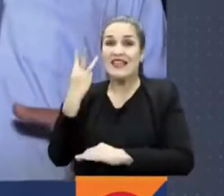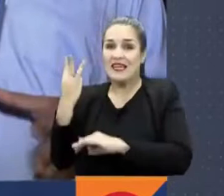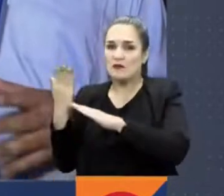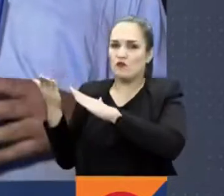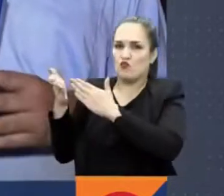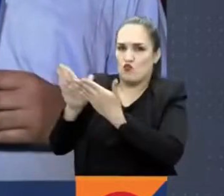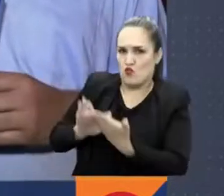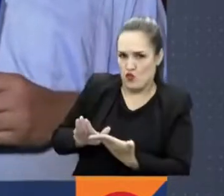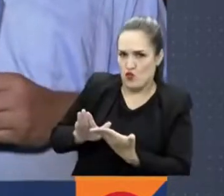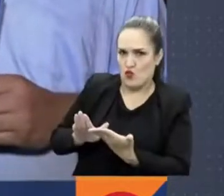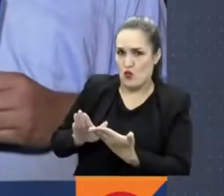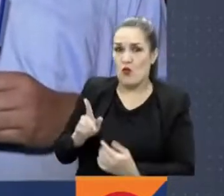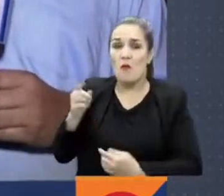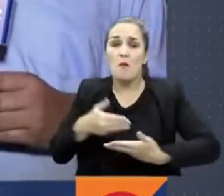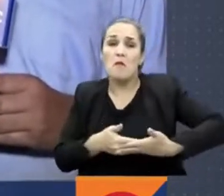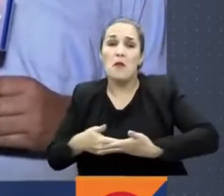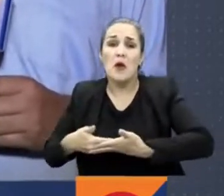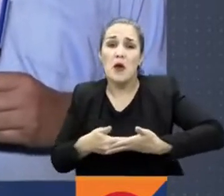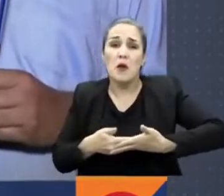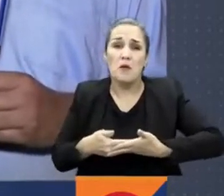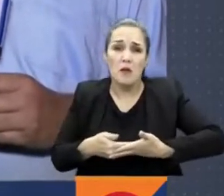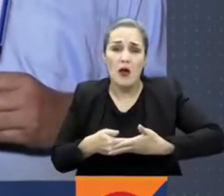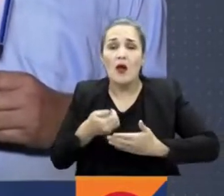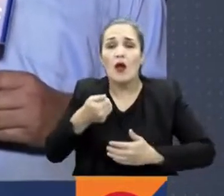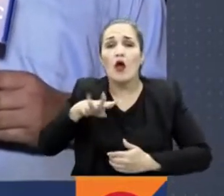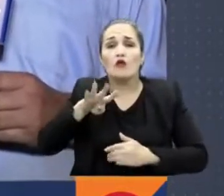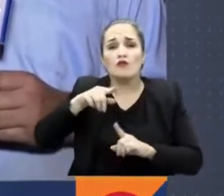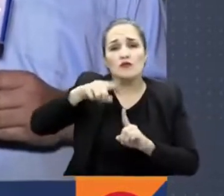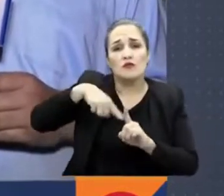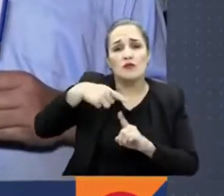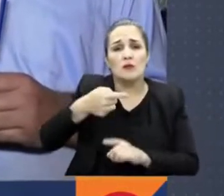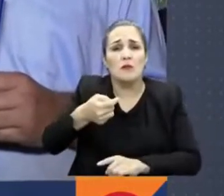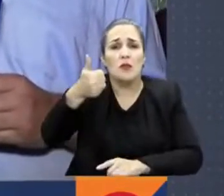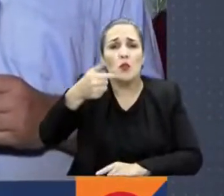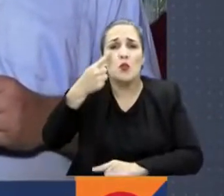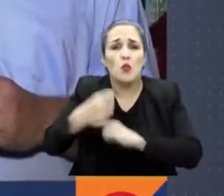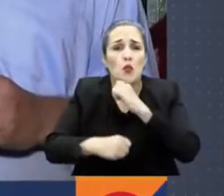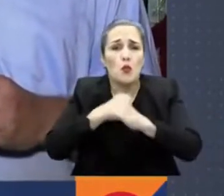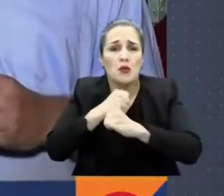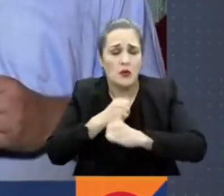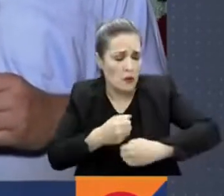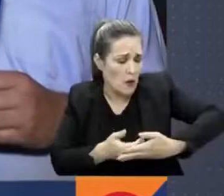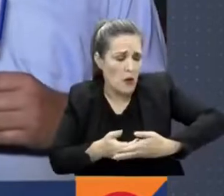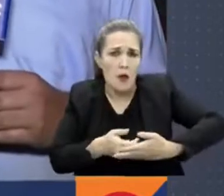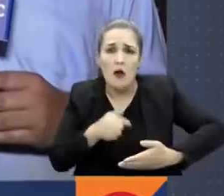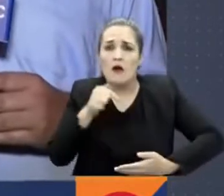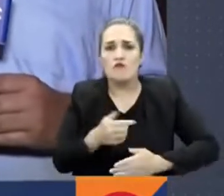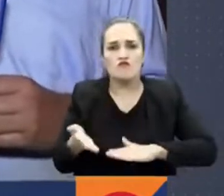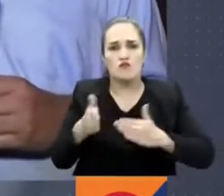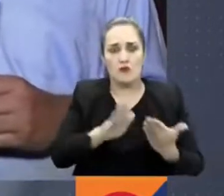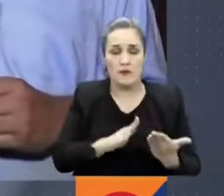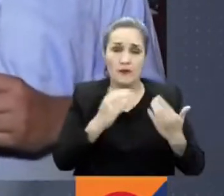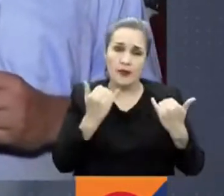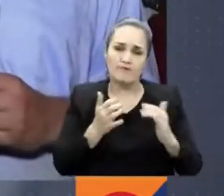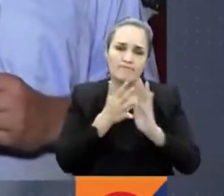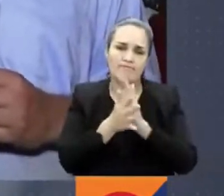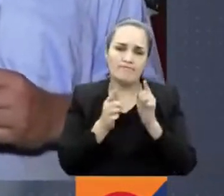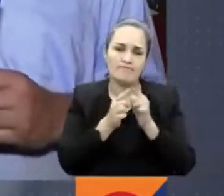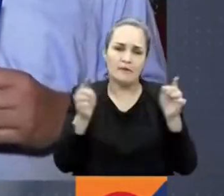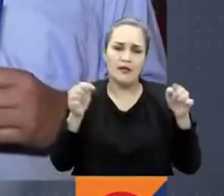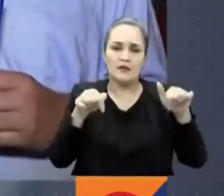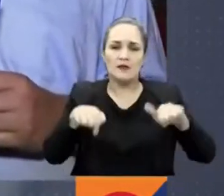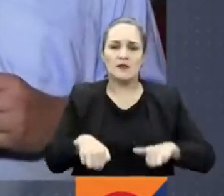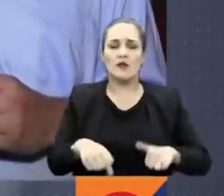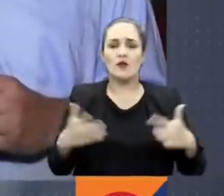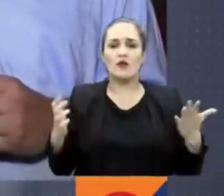una entre ellas un bebé de 14 meses. Por ahora vamos a titulares y más adelante retornamos con más información sobre esto que ocurrió